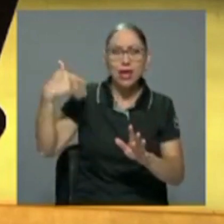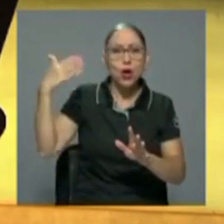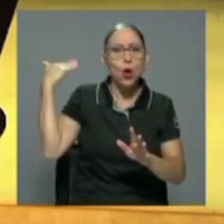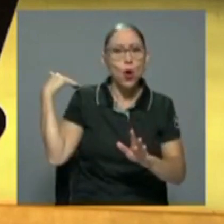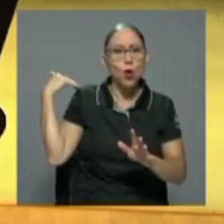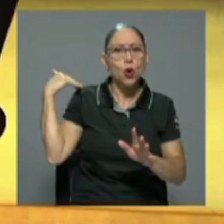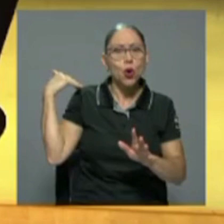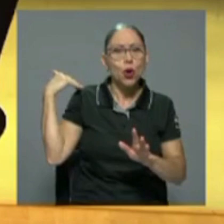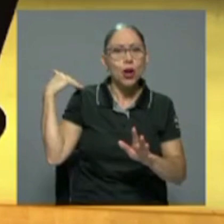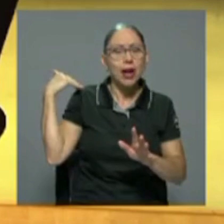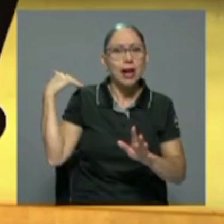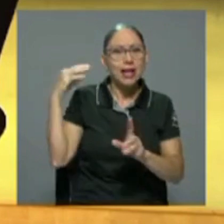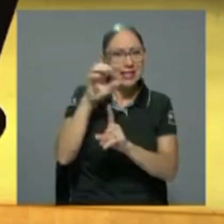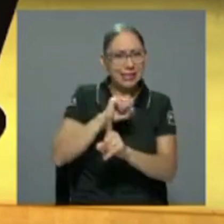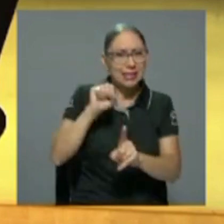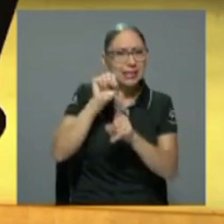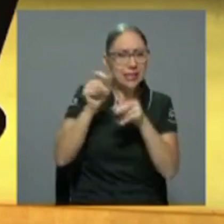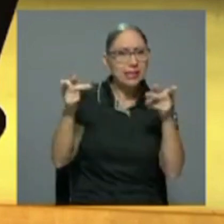dolencia